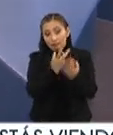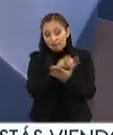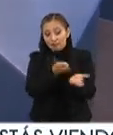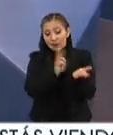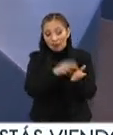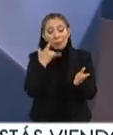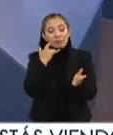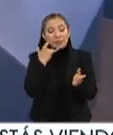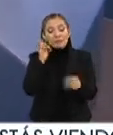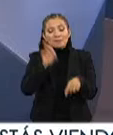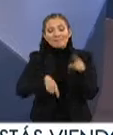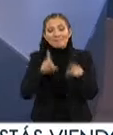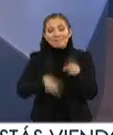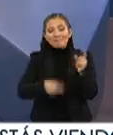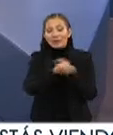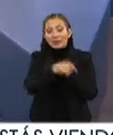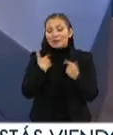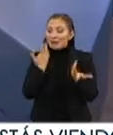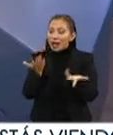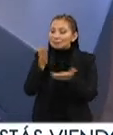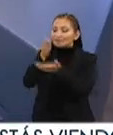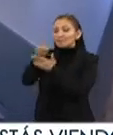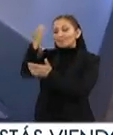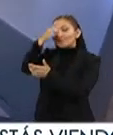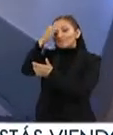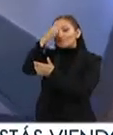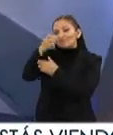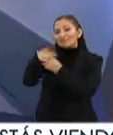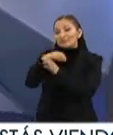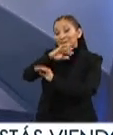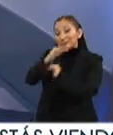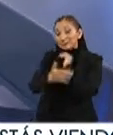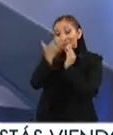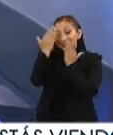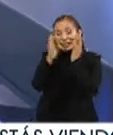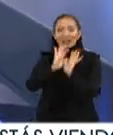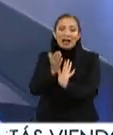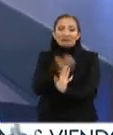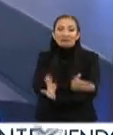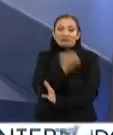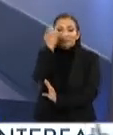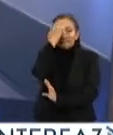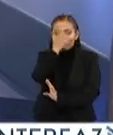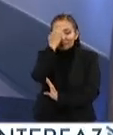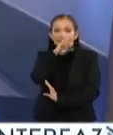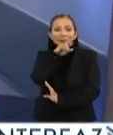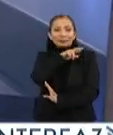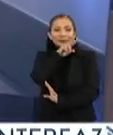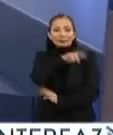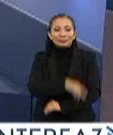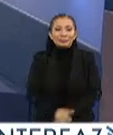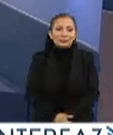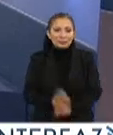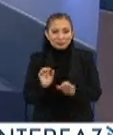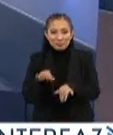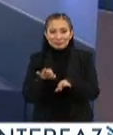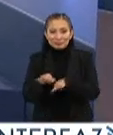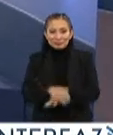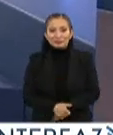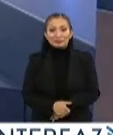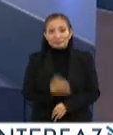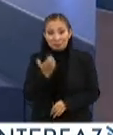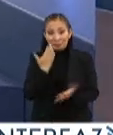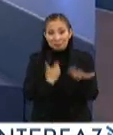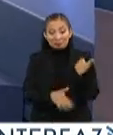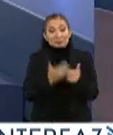dual se está tratando de resolver, y que los jóvenes tengan pronto un buen trabajo, mejor remunerado. Un